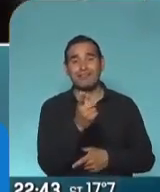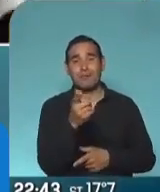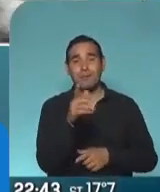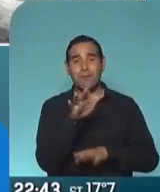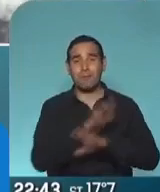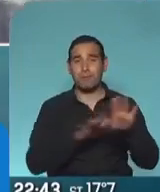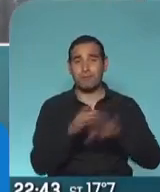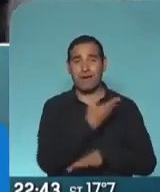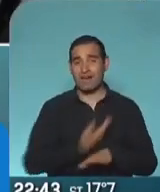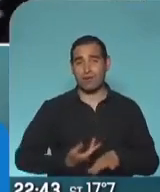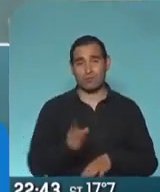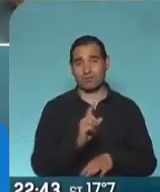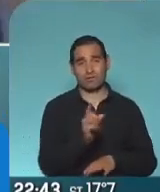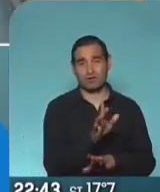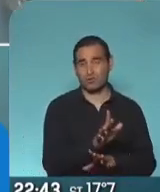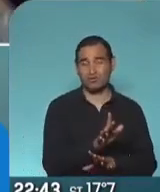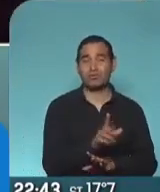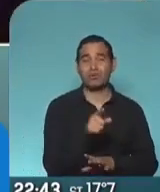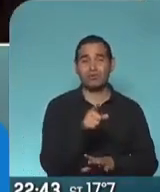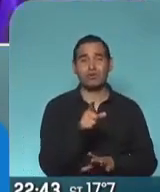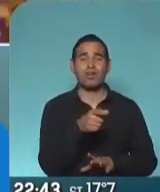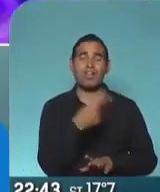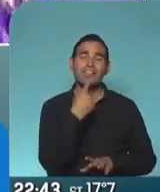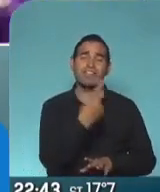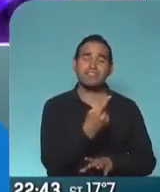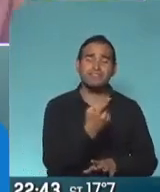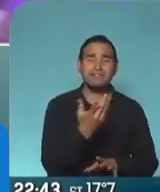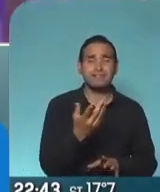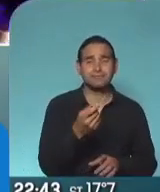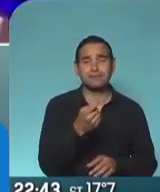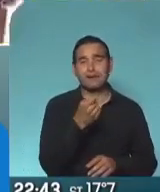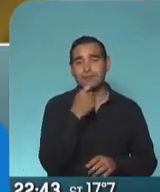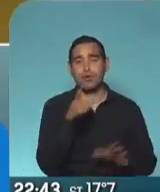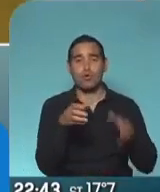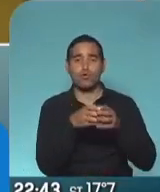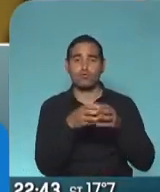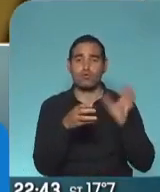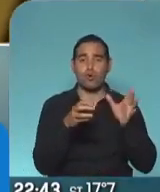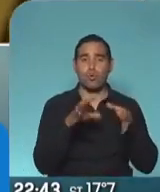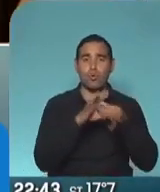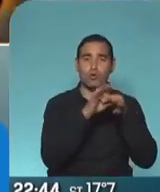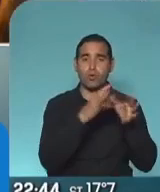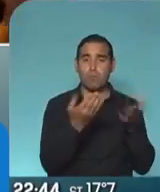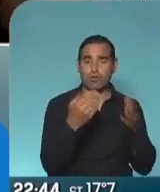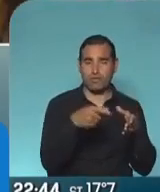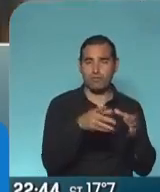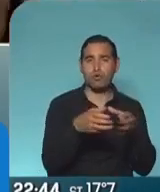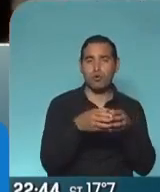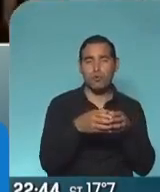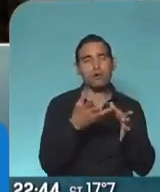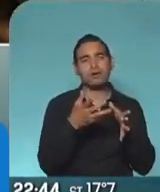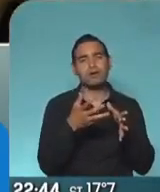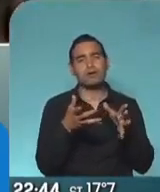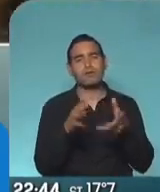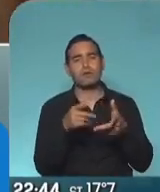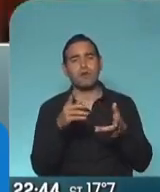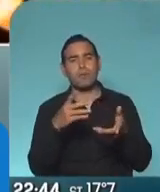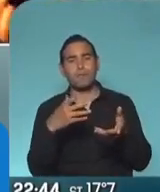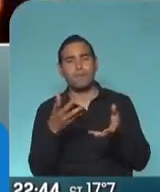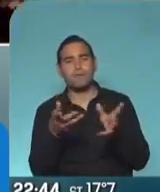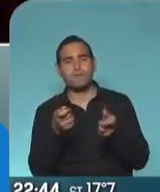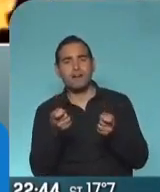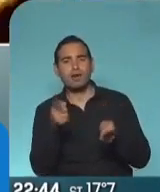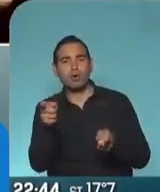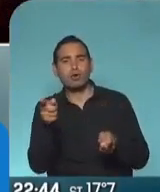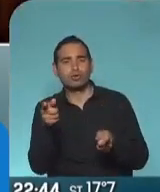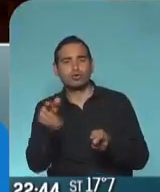gobierno. Entre algunos de sus argumentos estaban por Izquierda Unidas Podemos el manejo de la situación con Cataluña y por